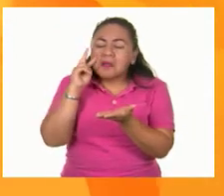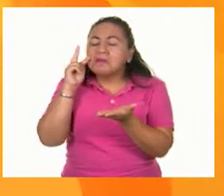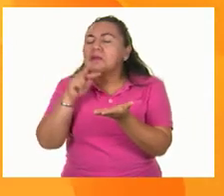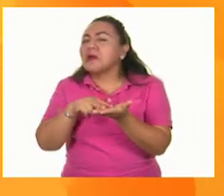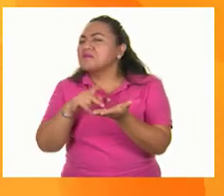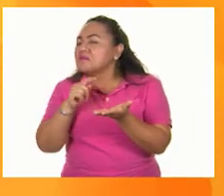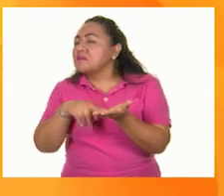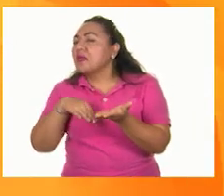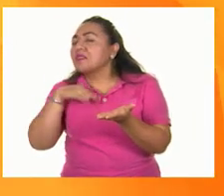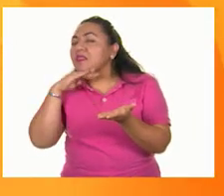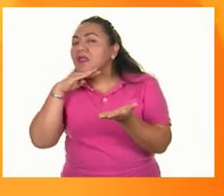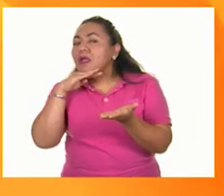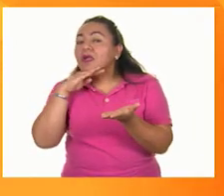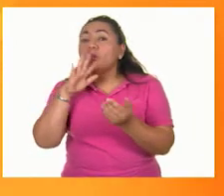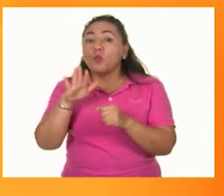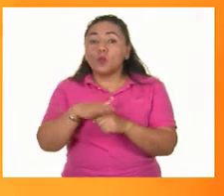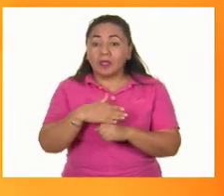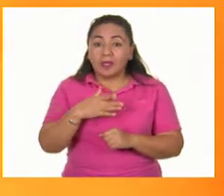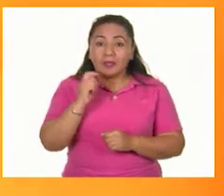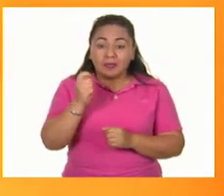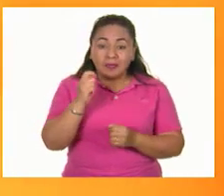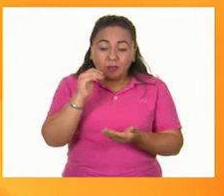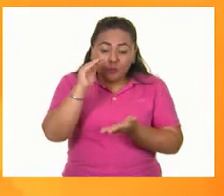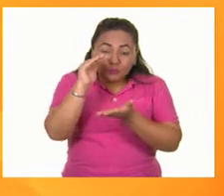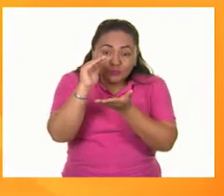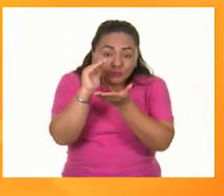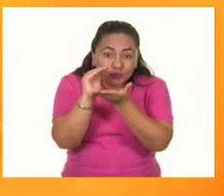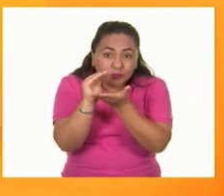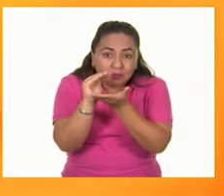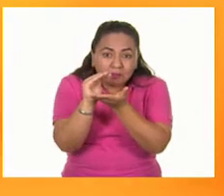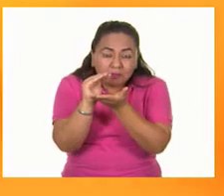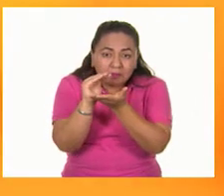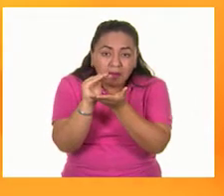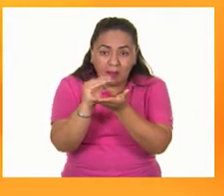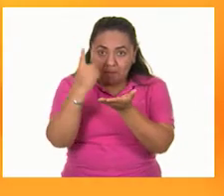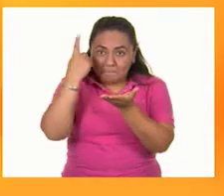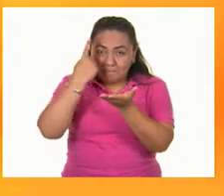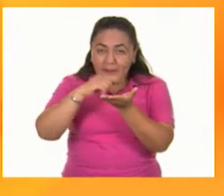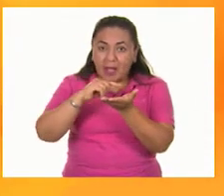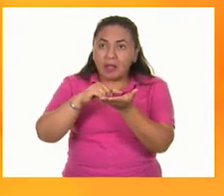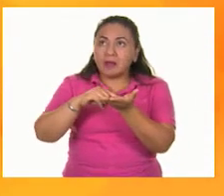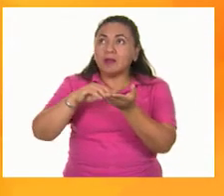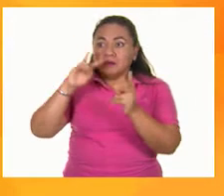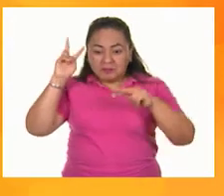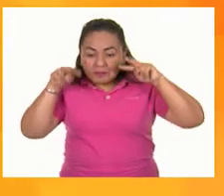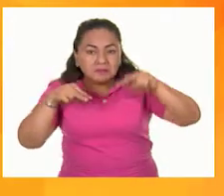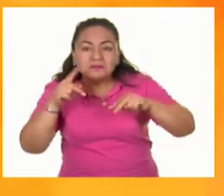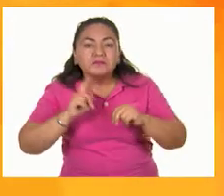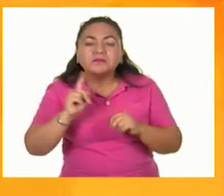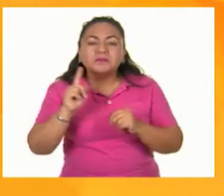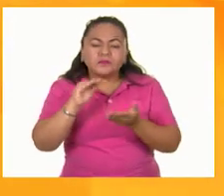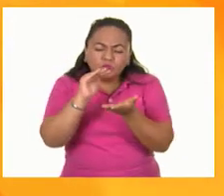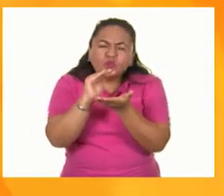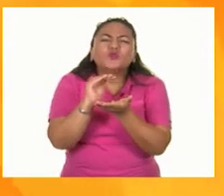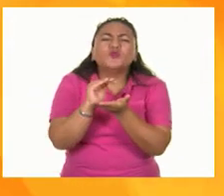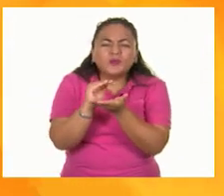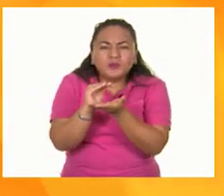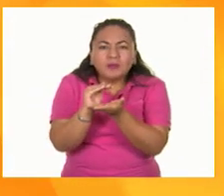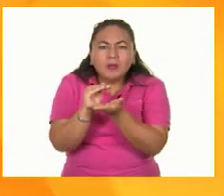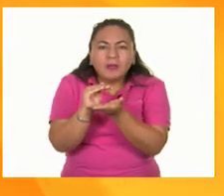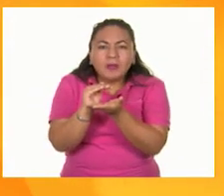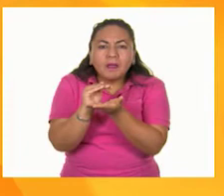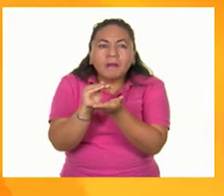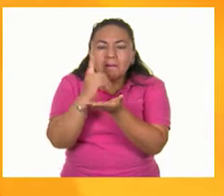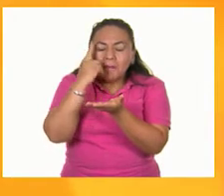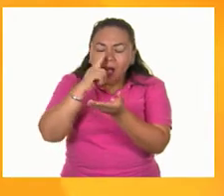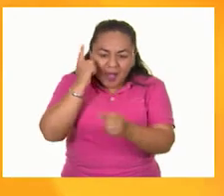inadvertido. Porque los pequeños detalles no están hechos para ser advertidos, están hechos para